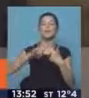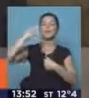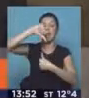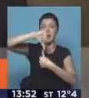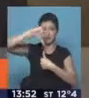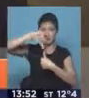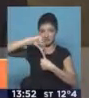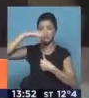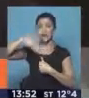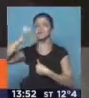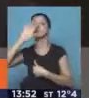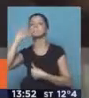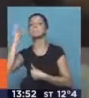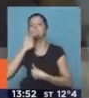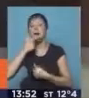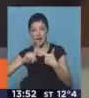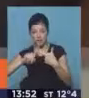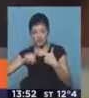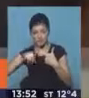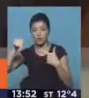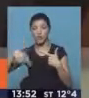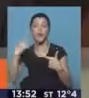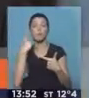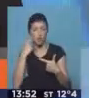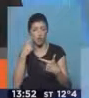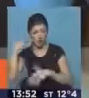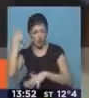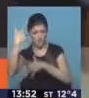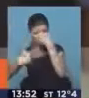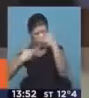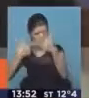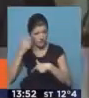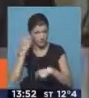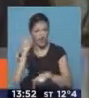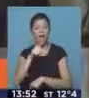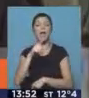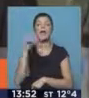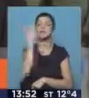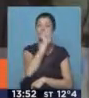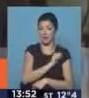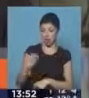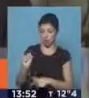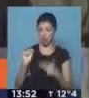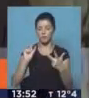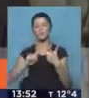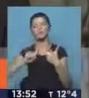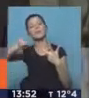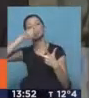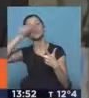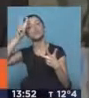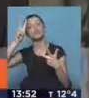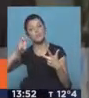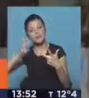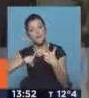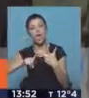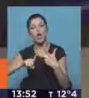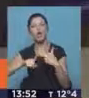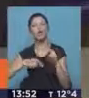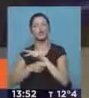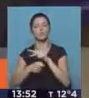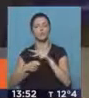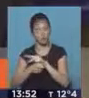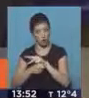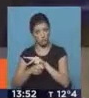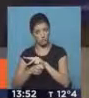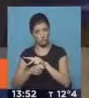de la lucha armada en el continente, esto referido al acuerdo con la FARC. Ojalá sea cierto y ojalá sea así,